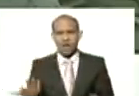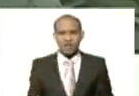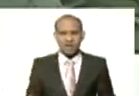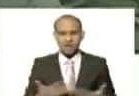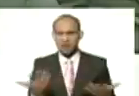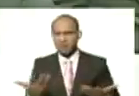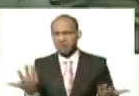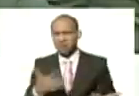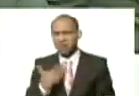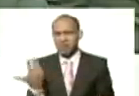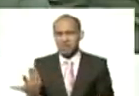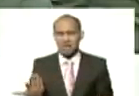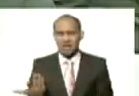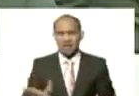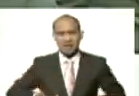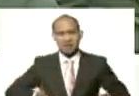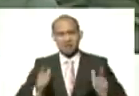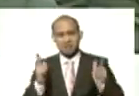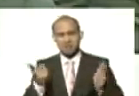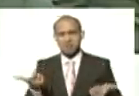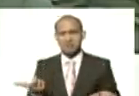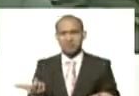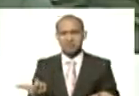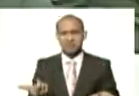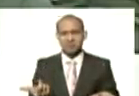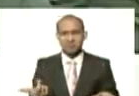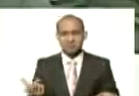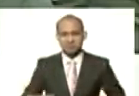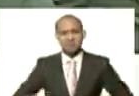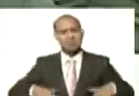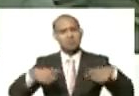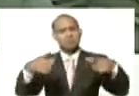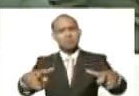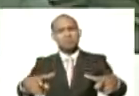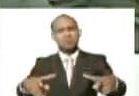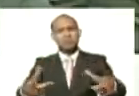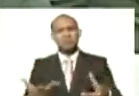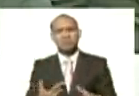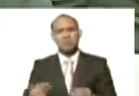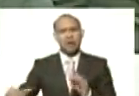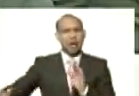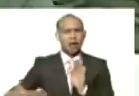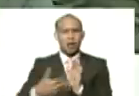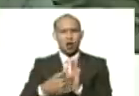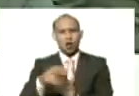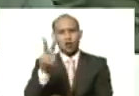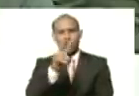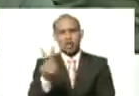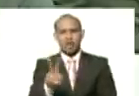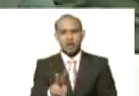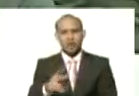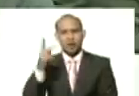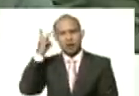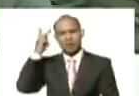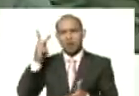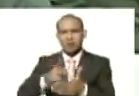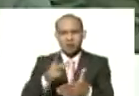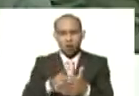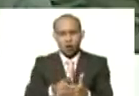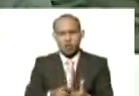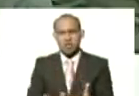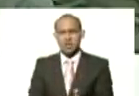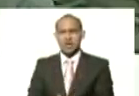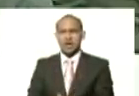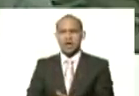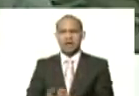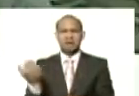colombiana, lo ha prestado como una cabeza de playa para emprender operaciones de carácter psicológico,